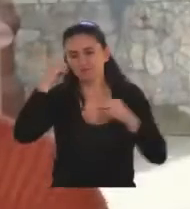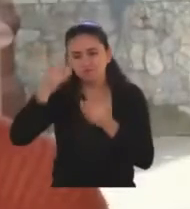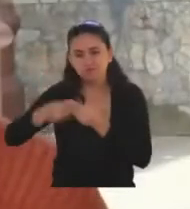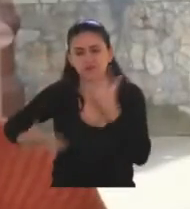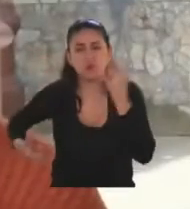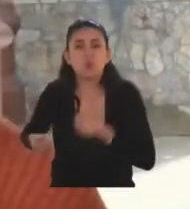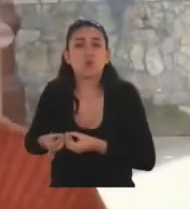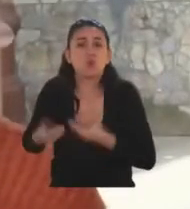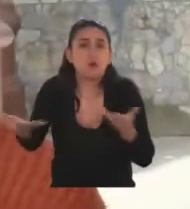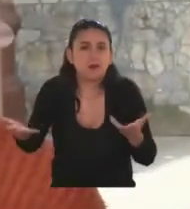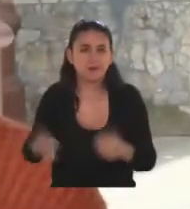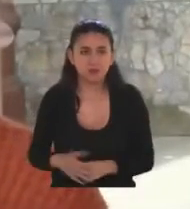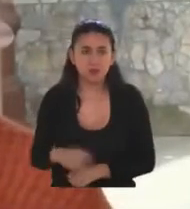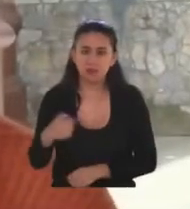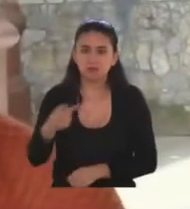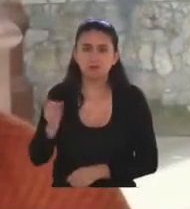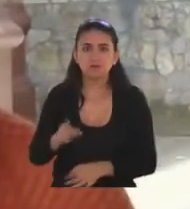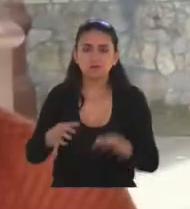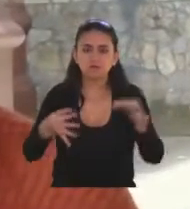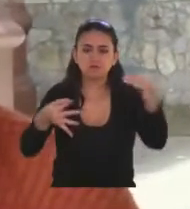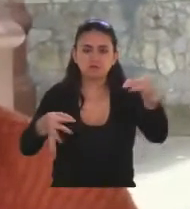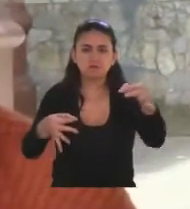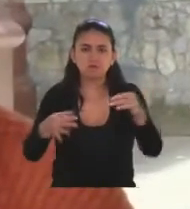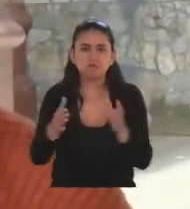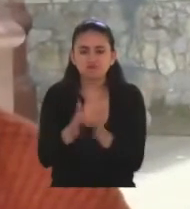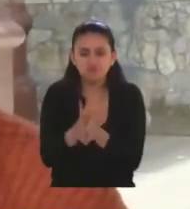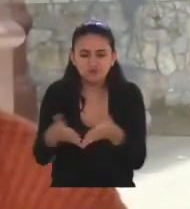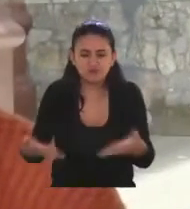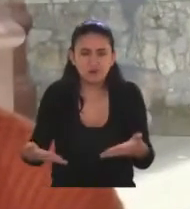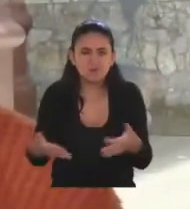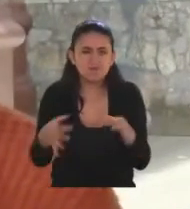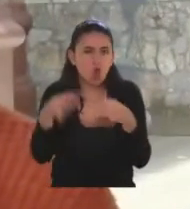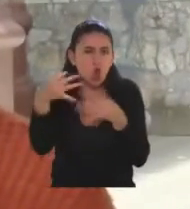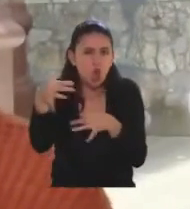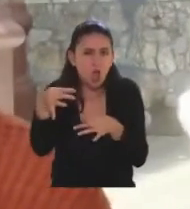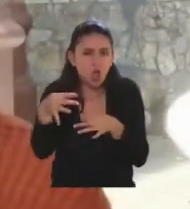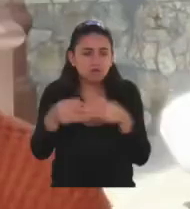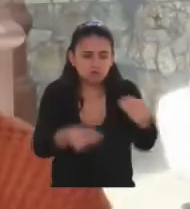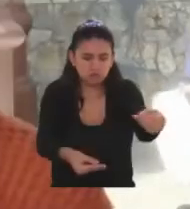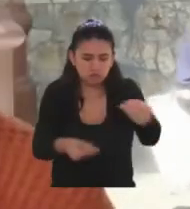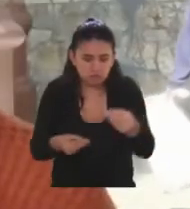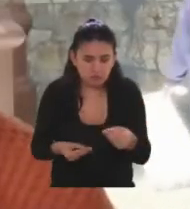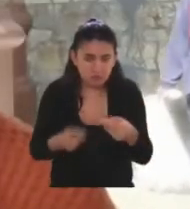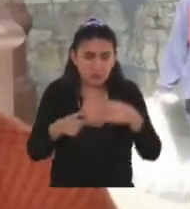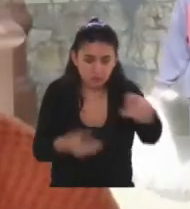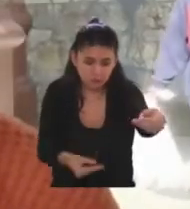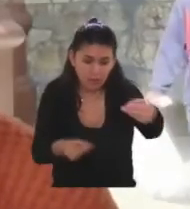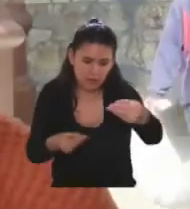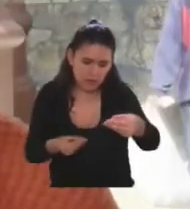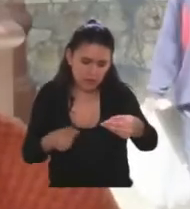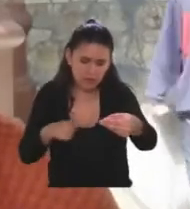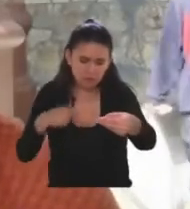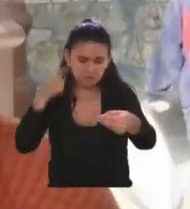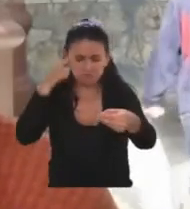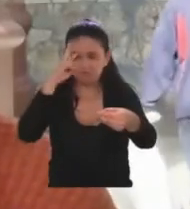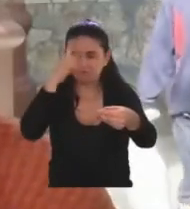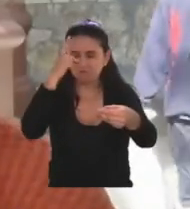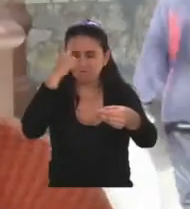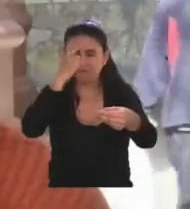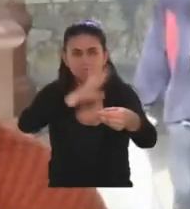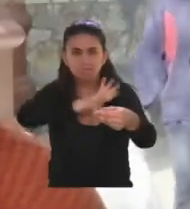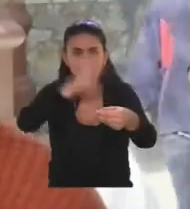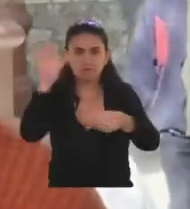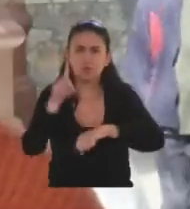Me entrega a mí un sobre de farmacia, de papelito, y yo ahí pierdo ya el conocimiento. Era